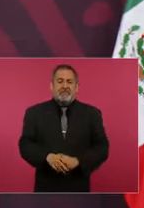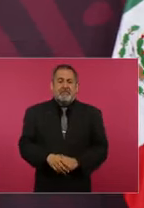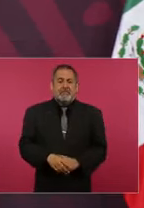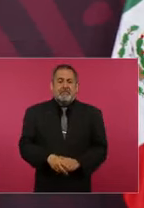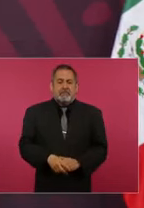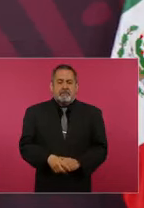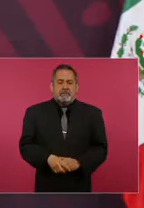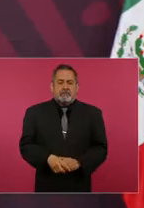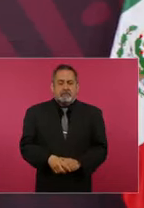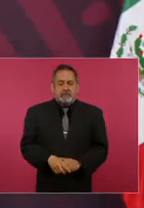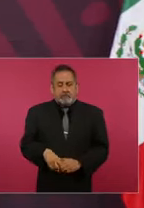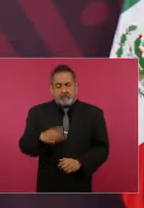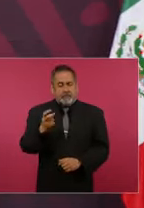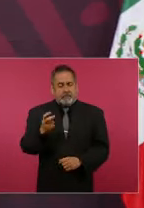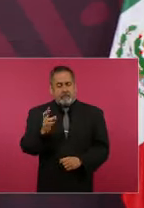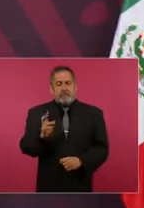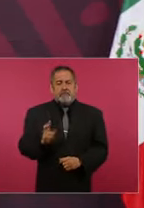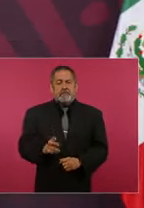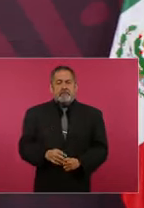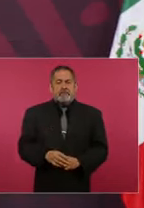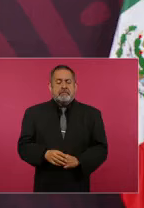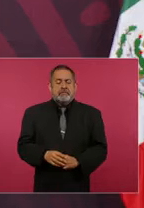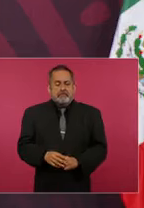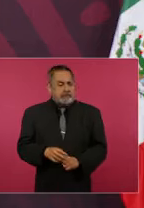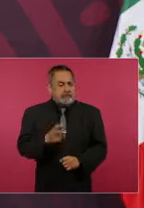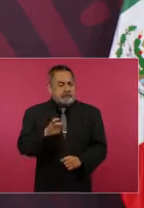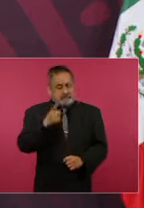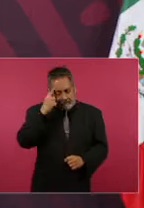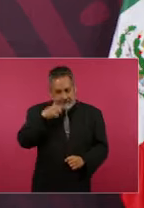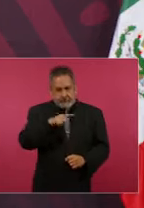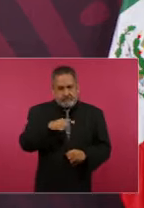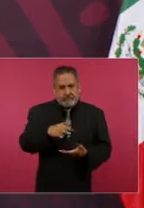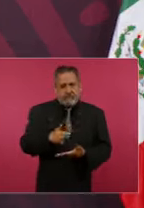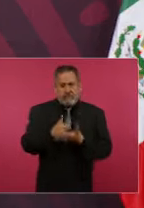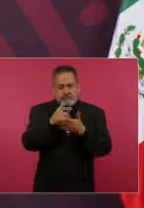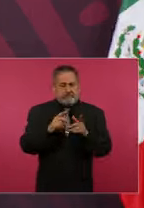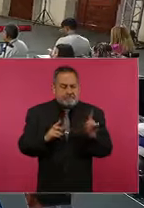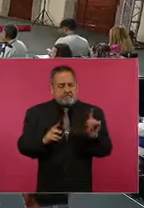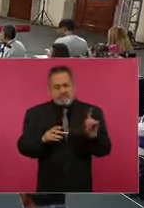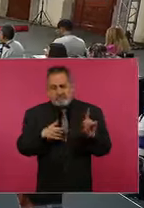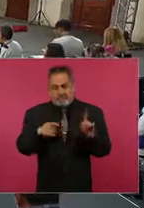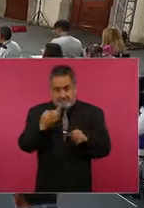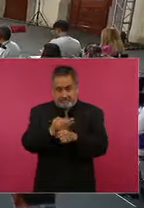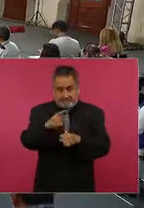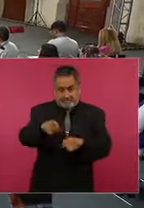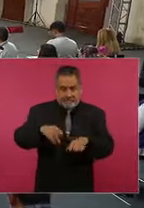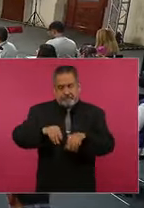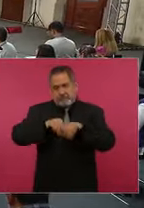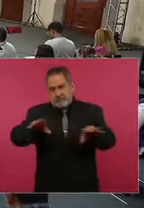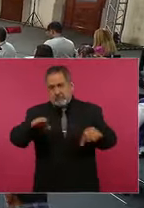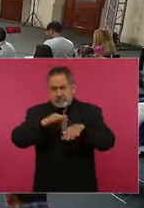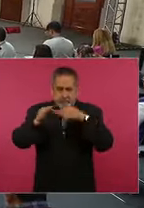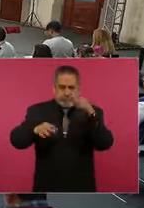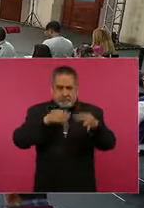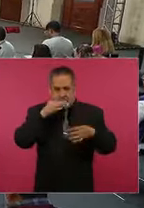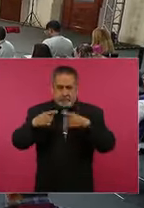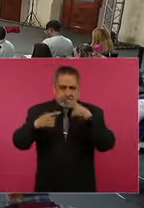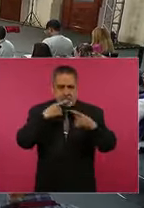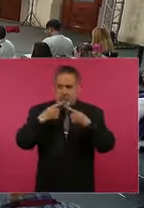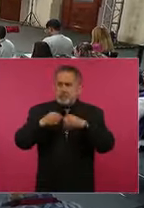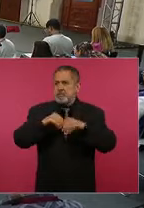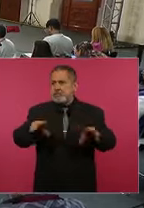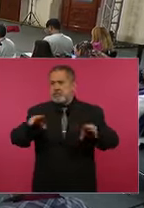Entonces, sí se ayuda si todo esto se discute,